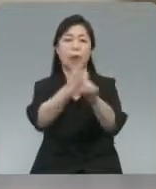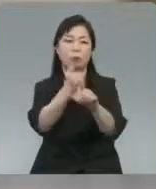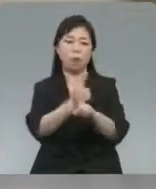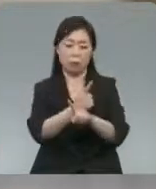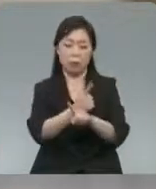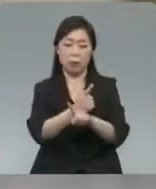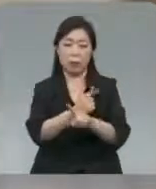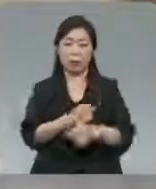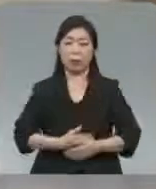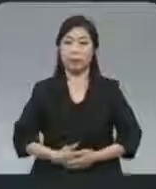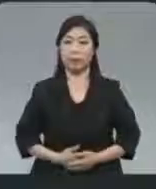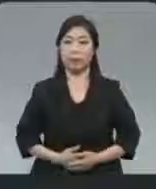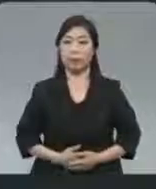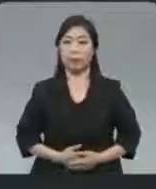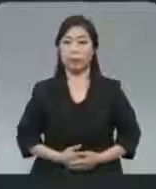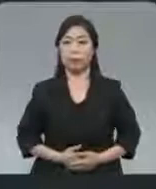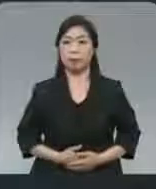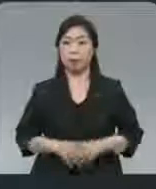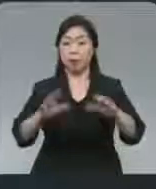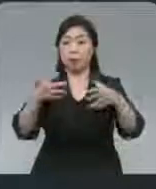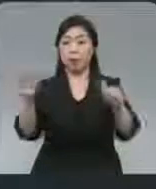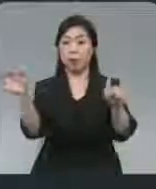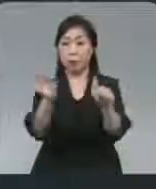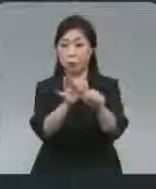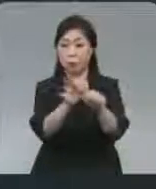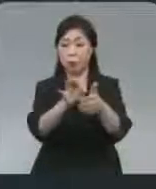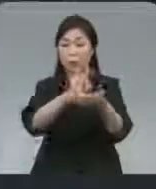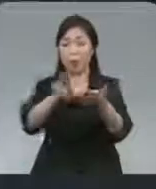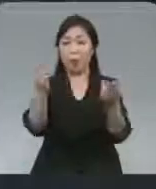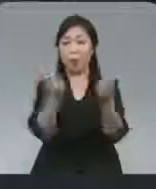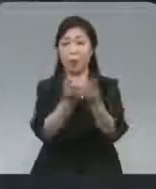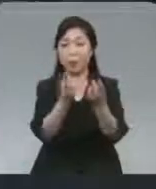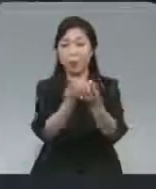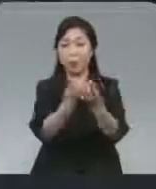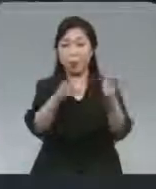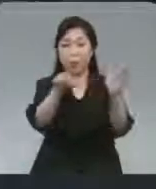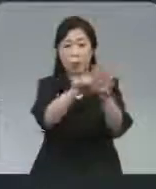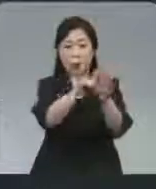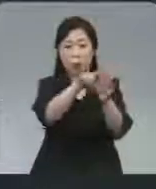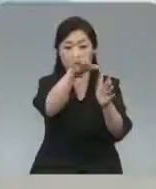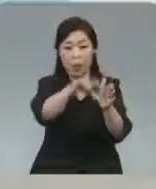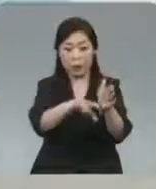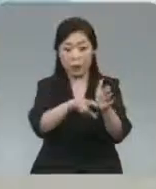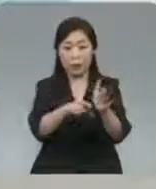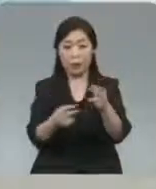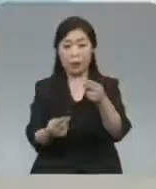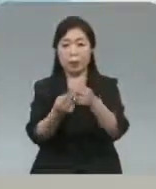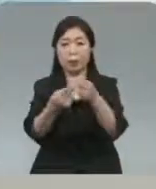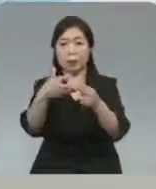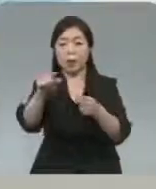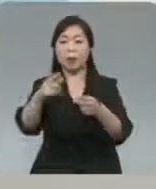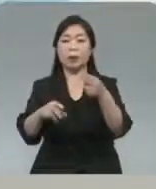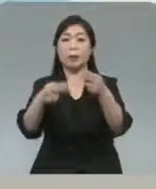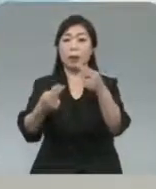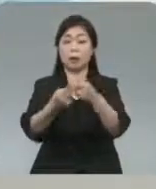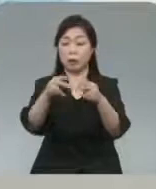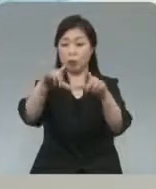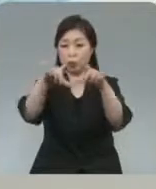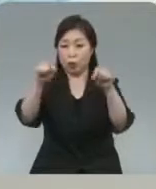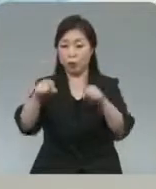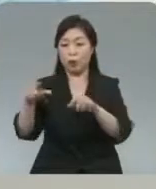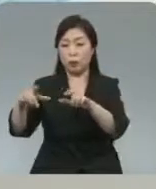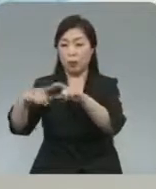inscribirse para recibir el subsidio cualquier día las autoridades destacaron que esta vez trataron de mejorar el sistema de solicitud y